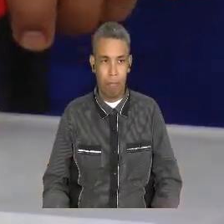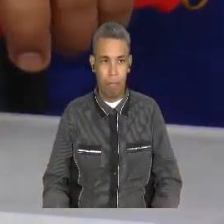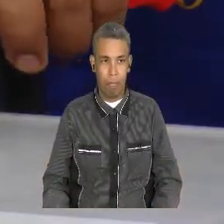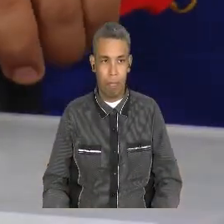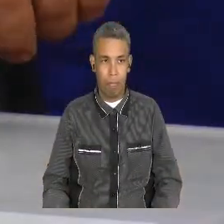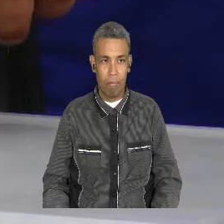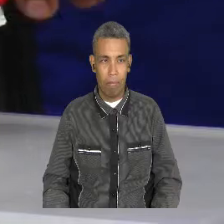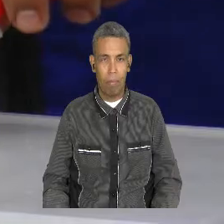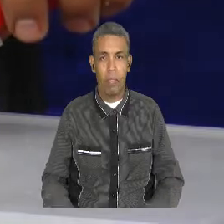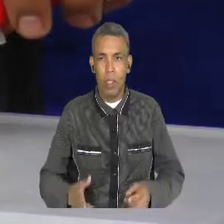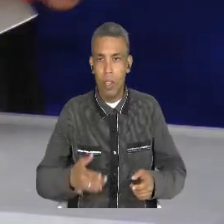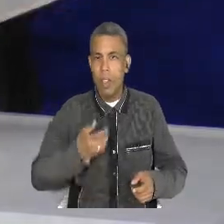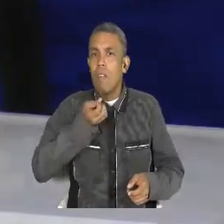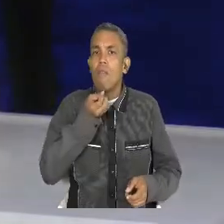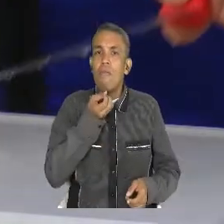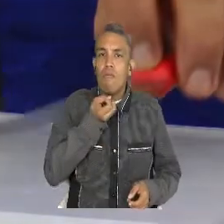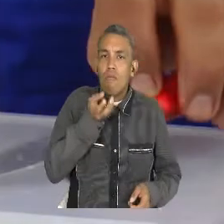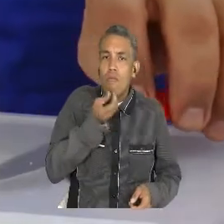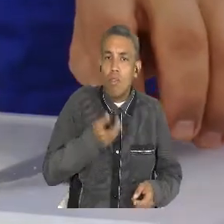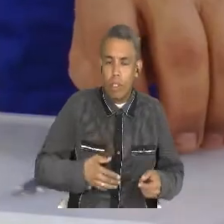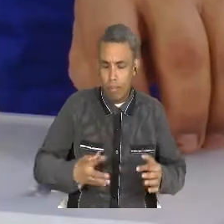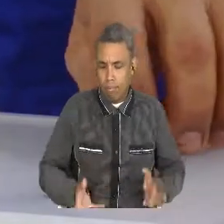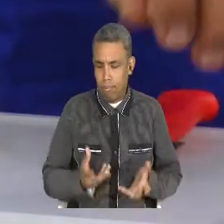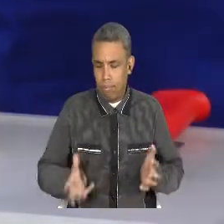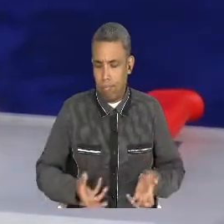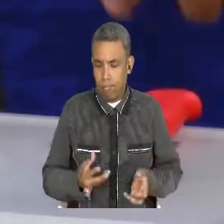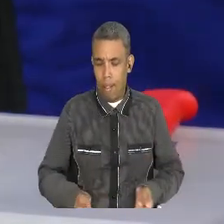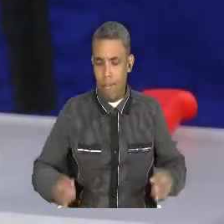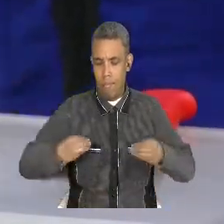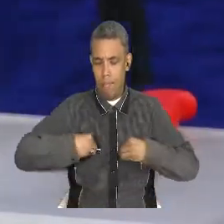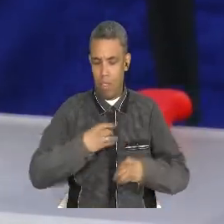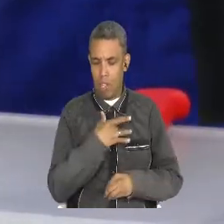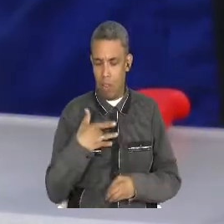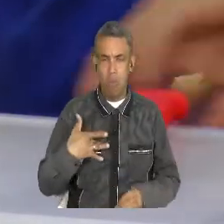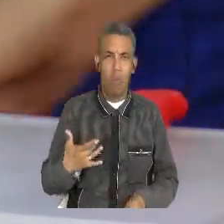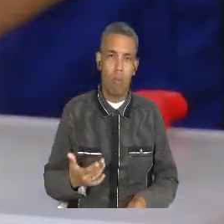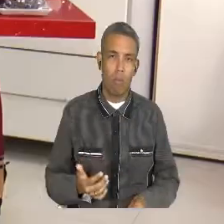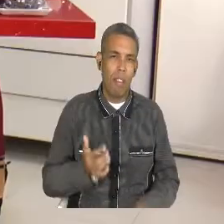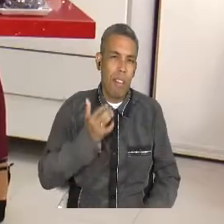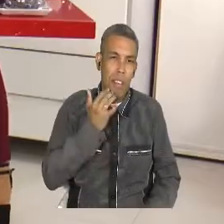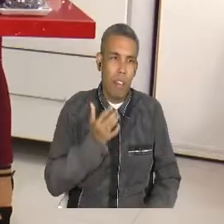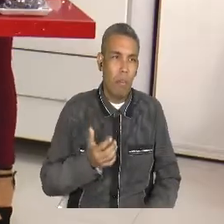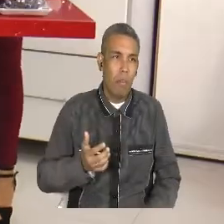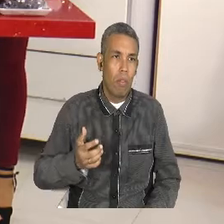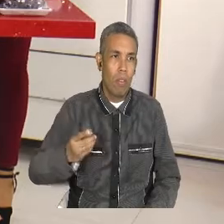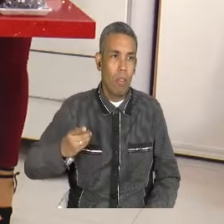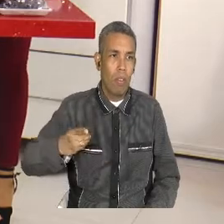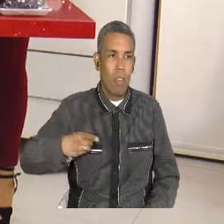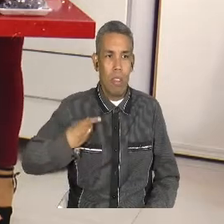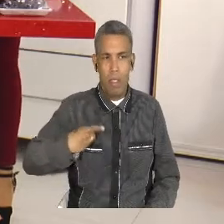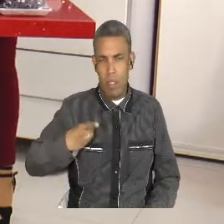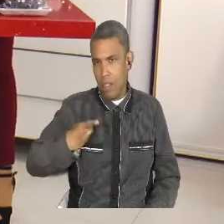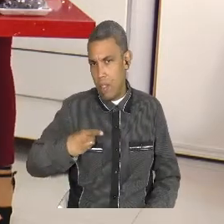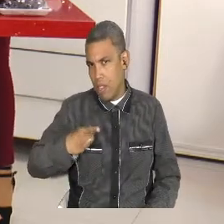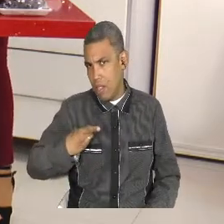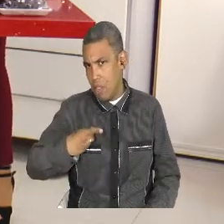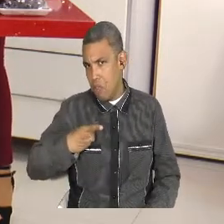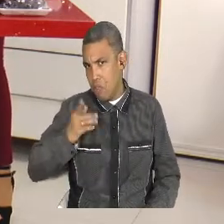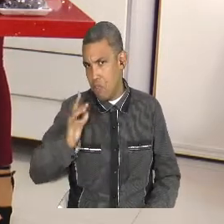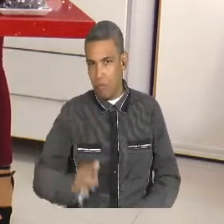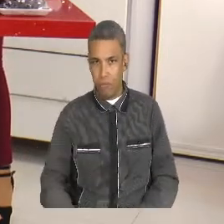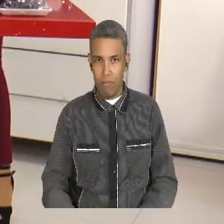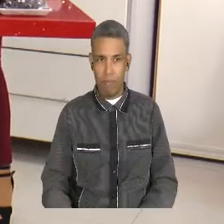nuestra ensalada de frutas es muy saludable. Eso es muy bueno para acompañar nuestros desayunos. Ajá. Sí, entonces vamos a empezar a emplatar nuestra ensalada de fruta.